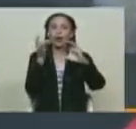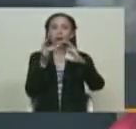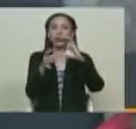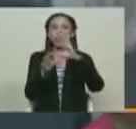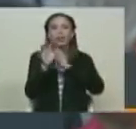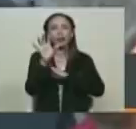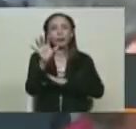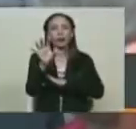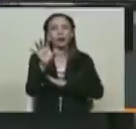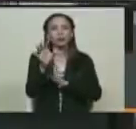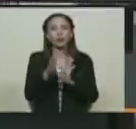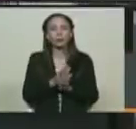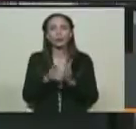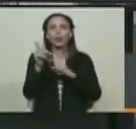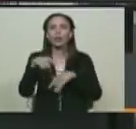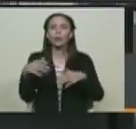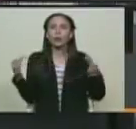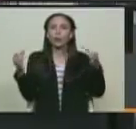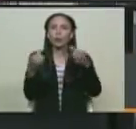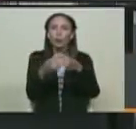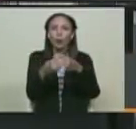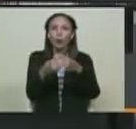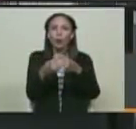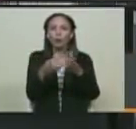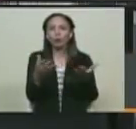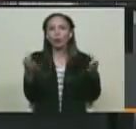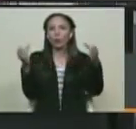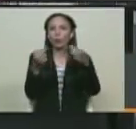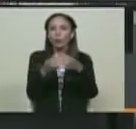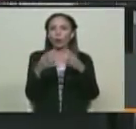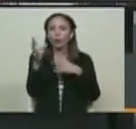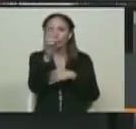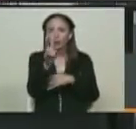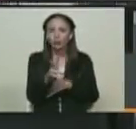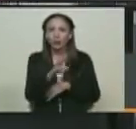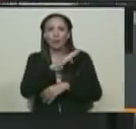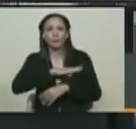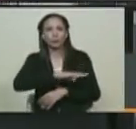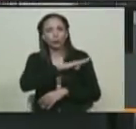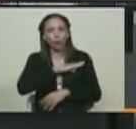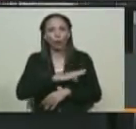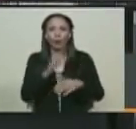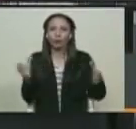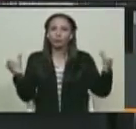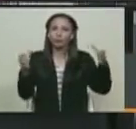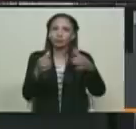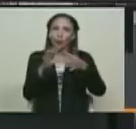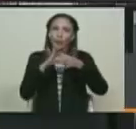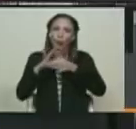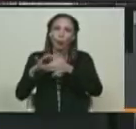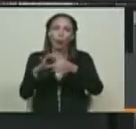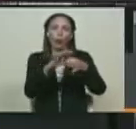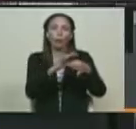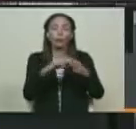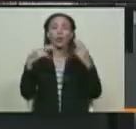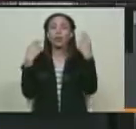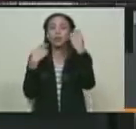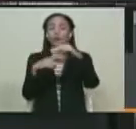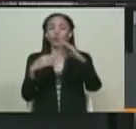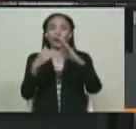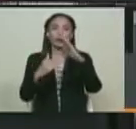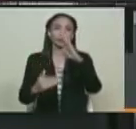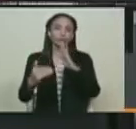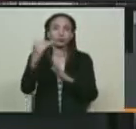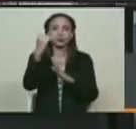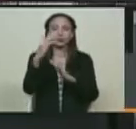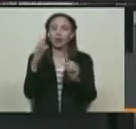patria, el movimiento Somos Venezuela, la articulación de las misiones, grandes misiones socialistas, en un nivel superior de